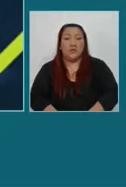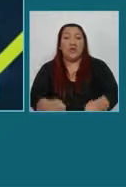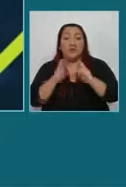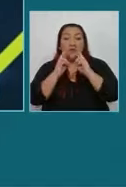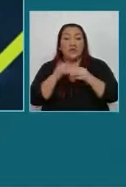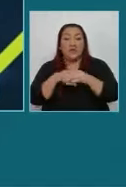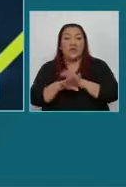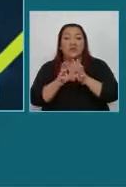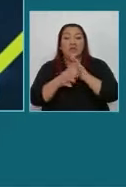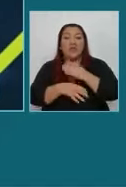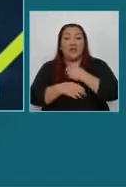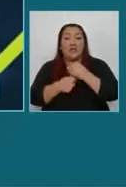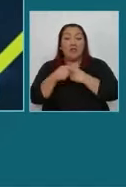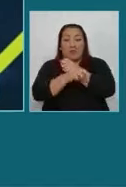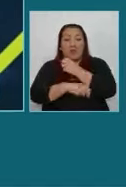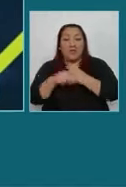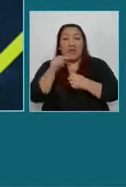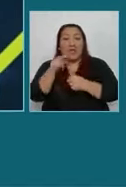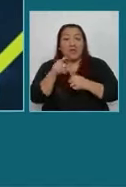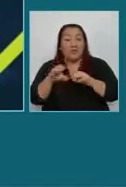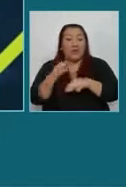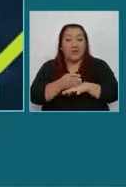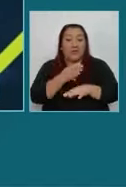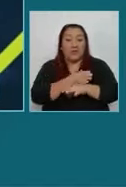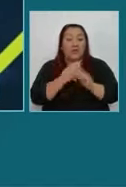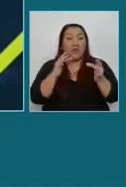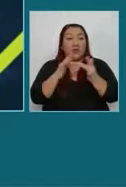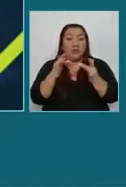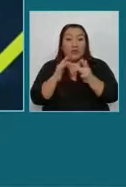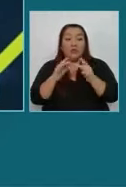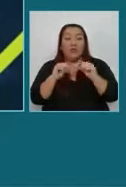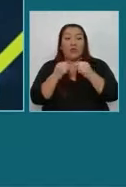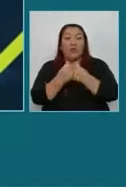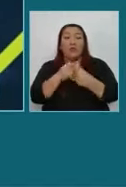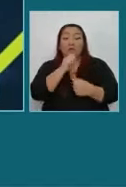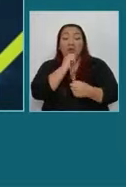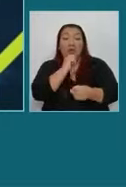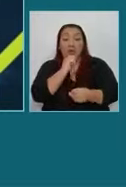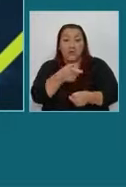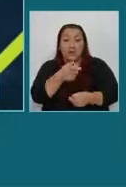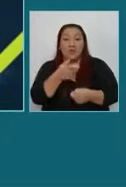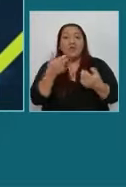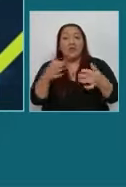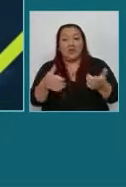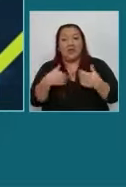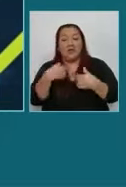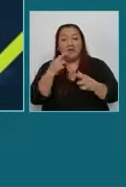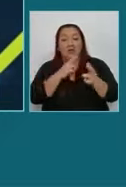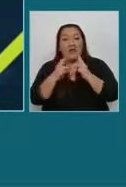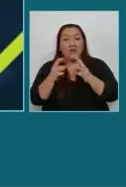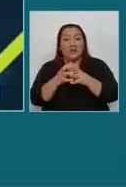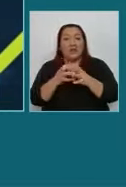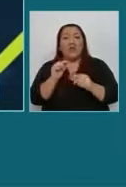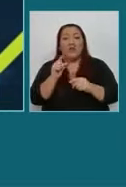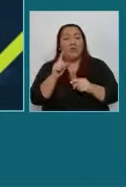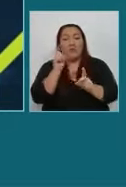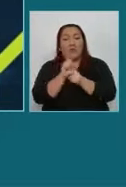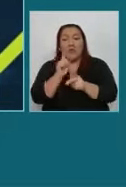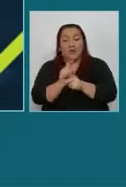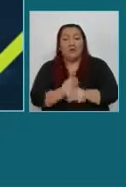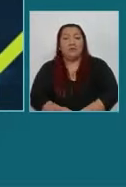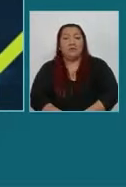salud que tenemos como país. Eso ha hecho que el contacto con el sector privado haya tenido una relación un poco no directa,